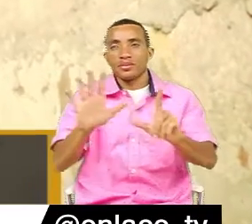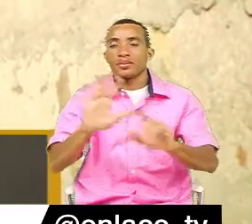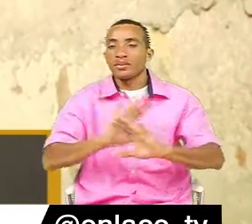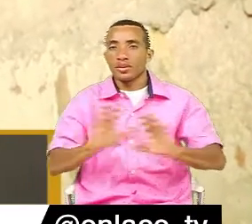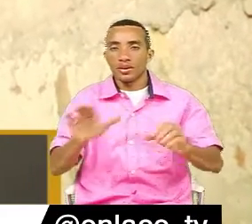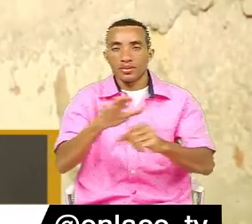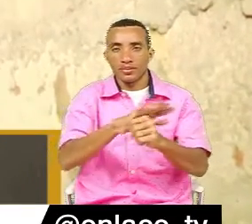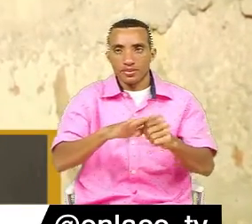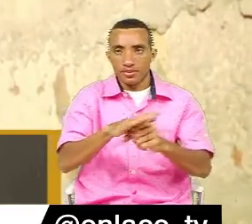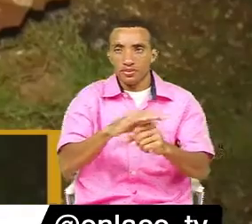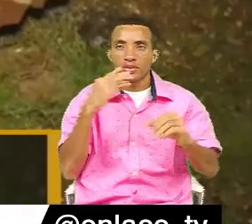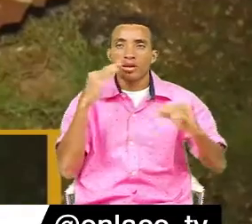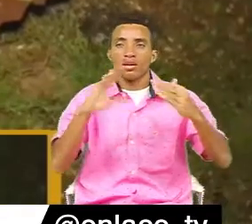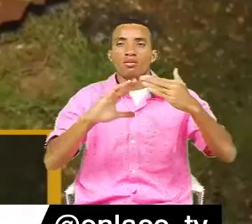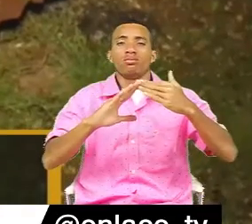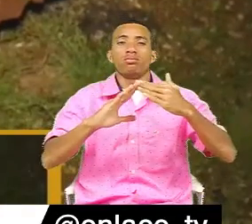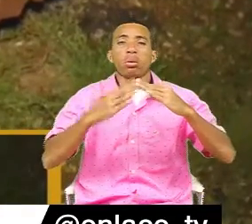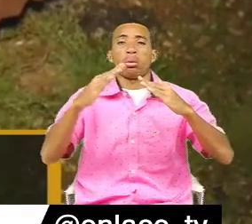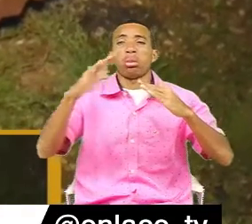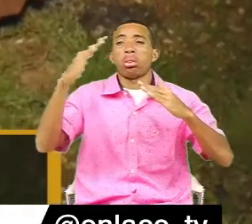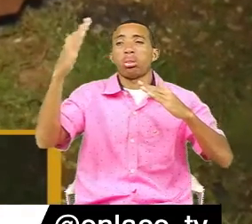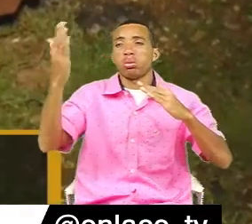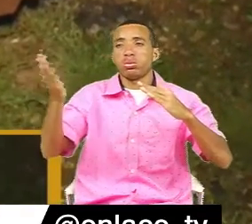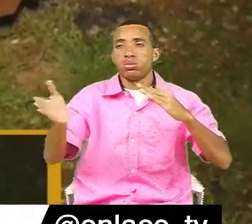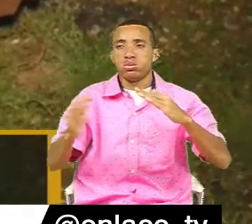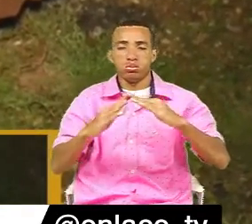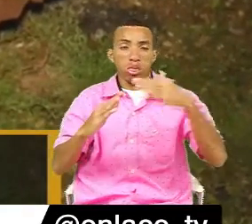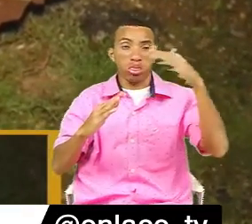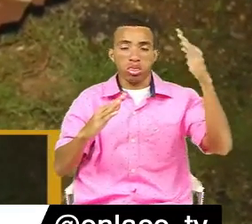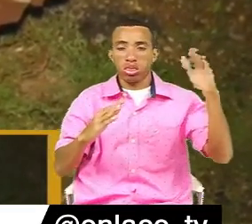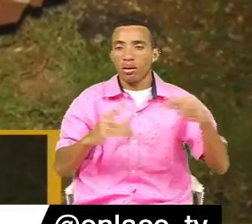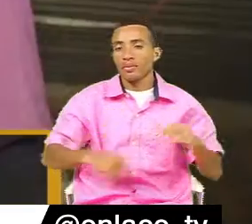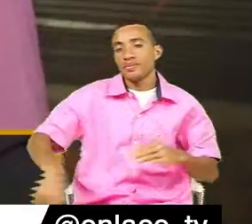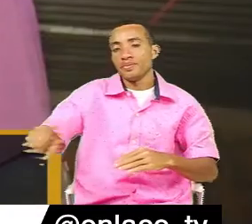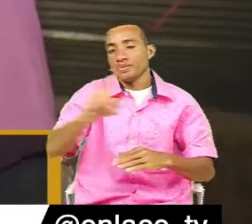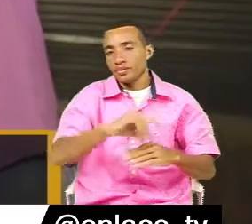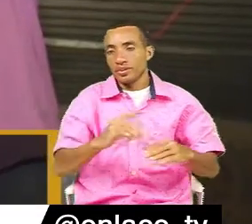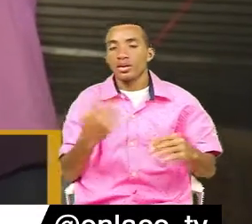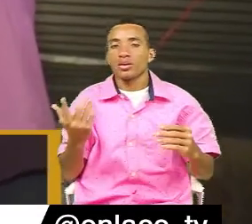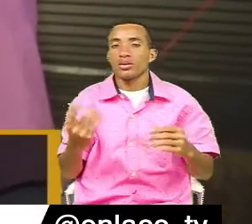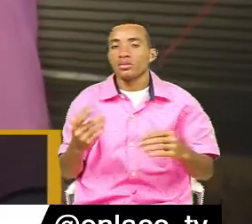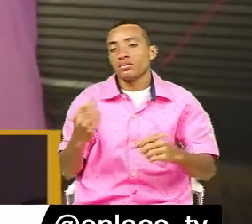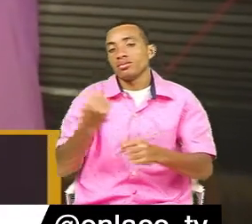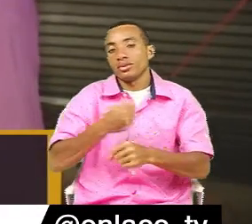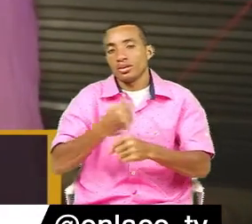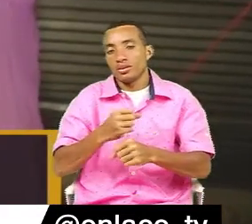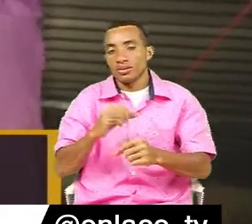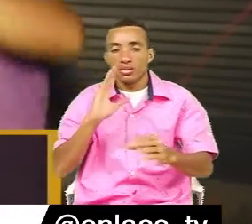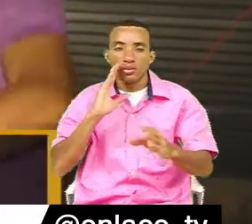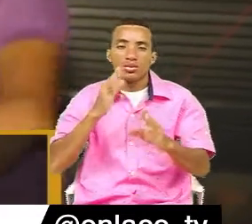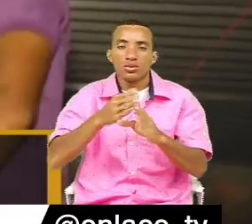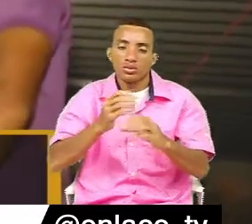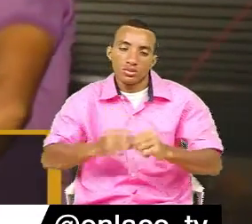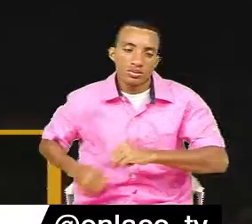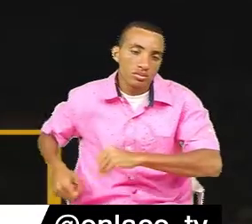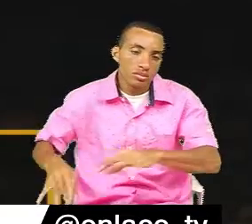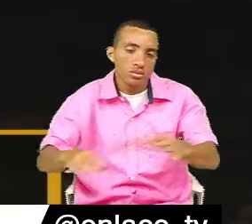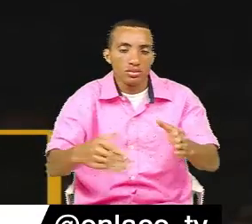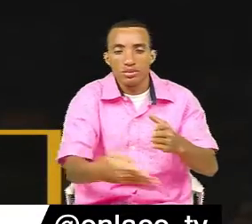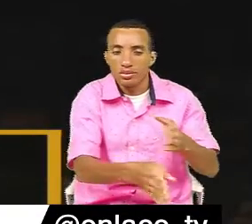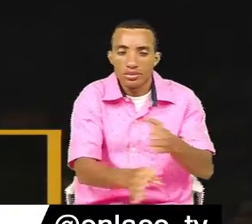donde los techos de las humildes viviendas de esta población de pescadores volaron impulsadas por ese viento sorpresivo. No, fue algo inesperable porque